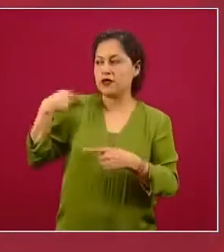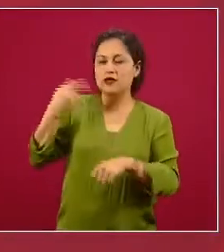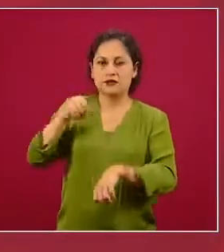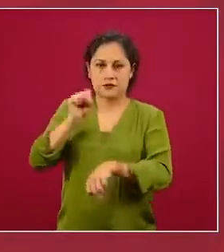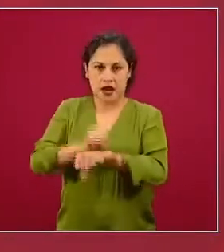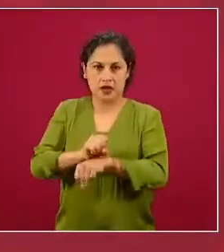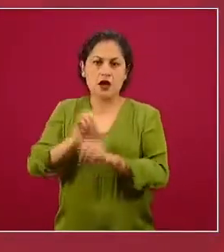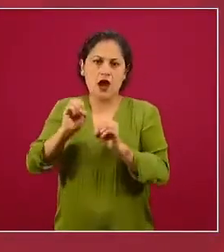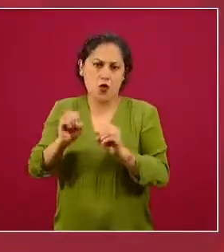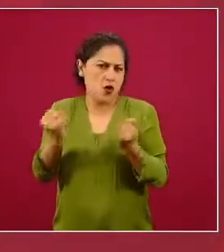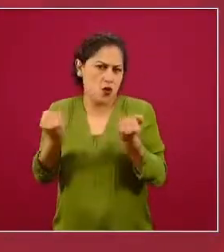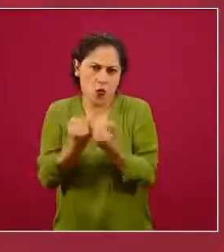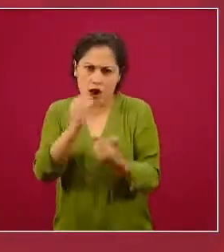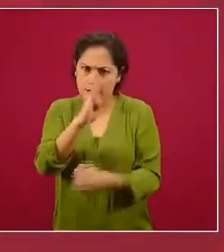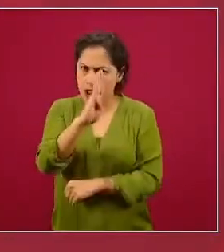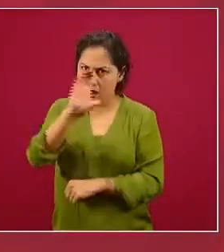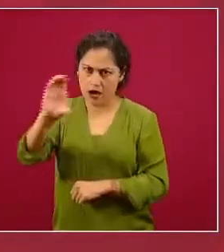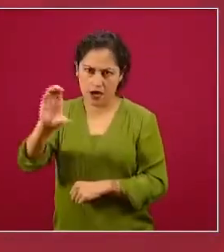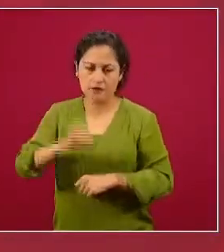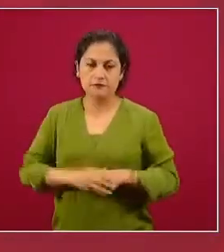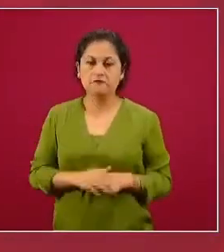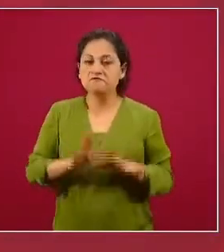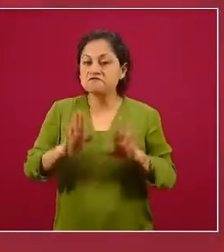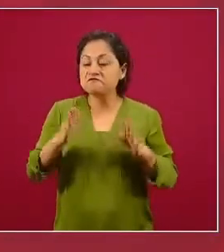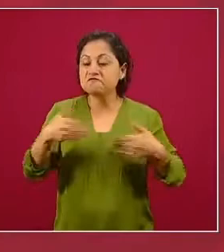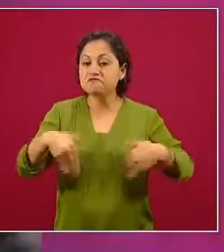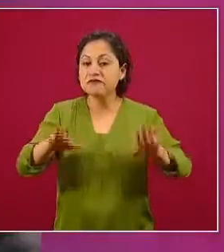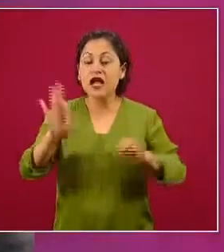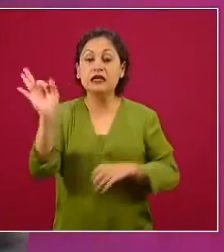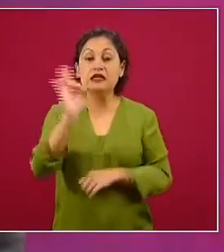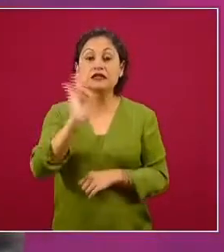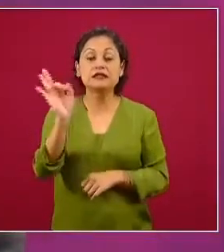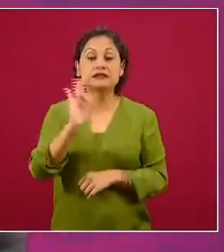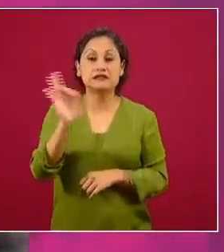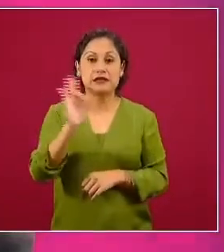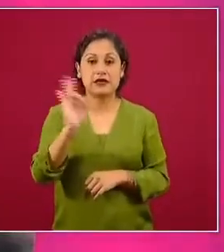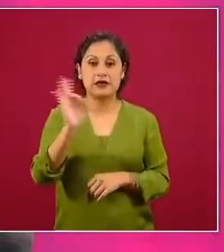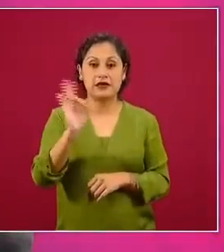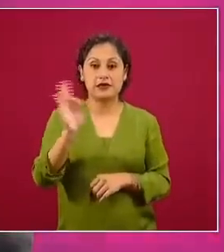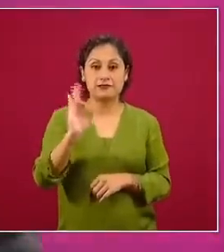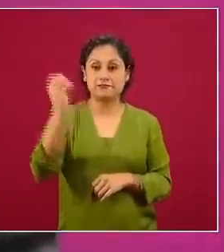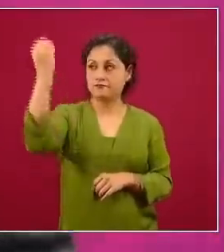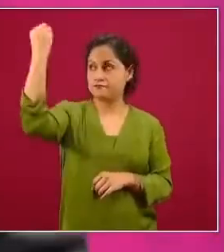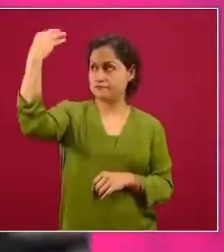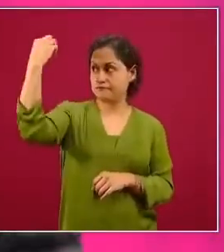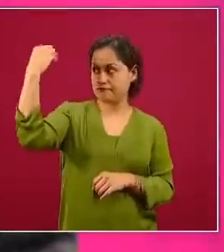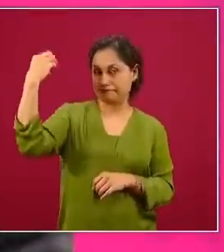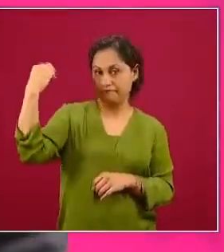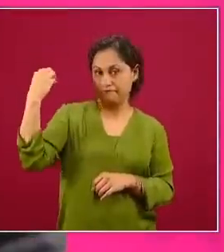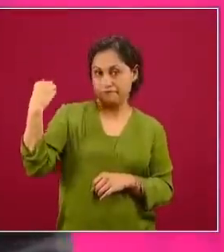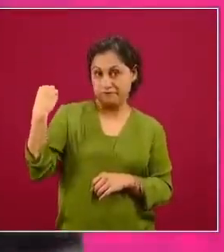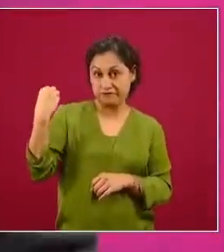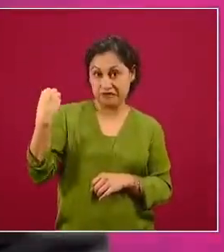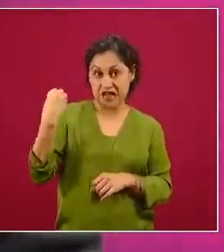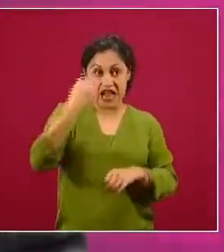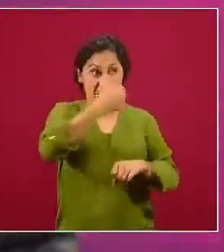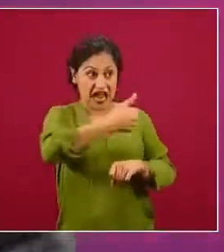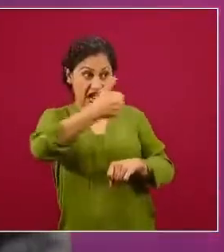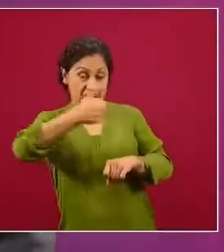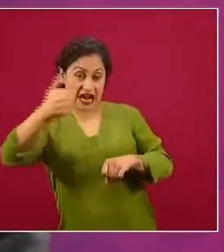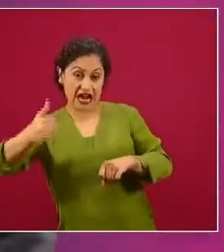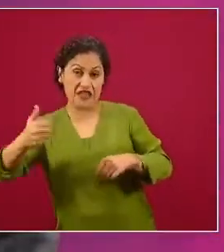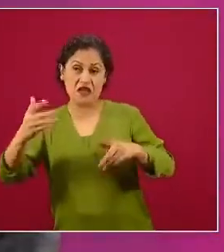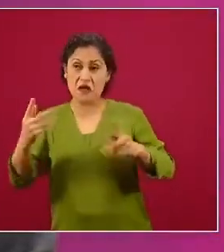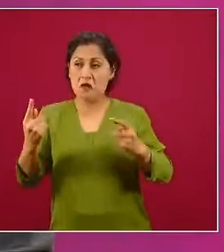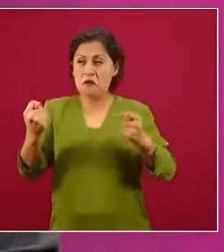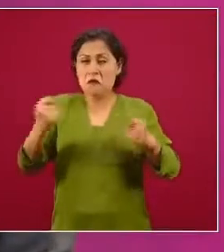California, que el semáforo COVID, que es uno solo y es federal, también todas estas expresiones de que si yo me voy por la libre y